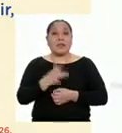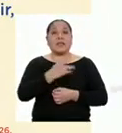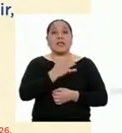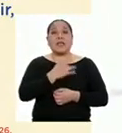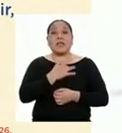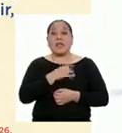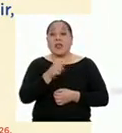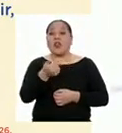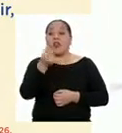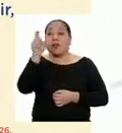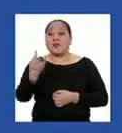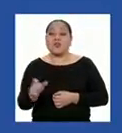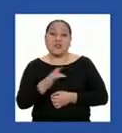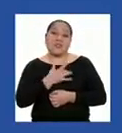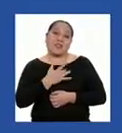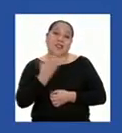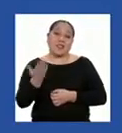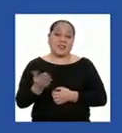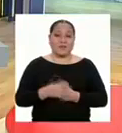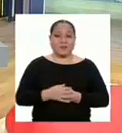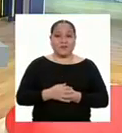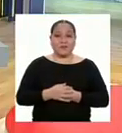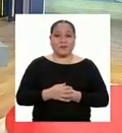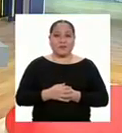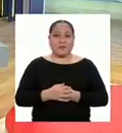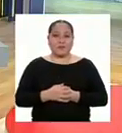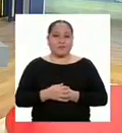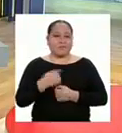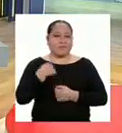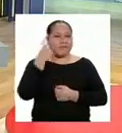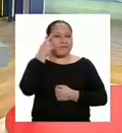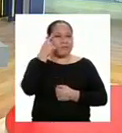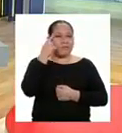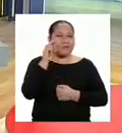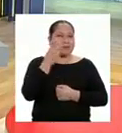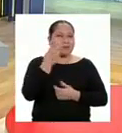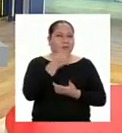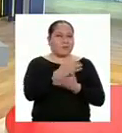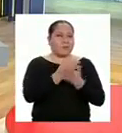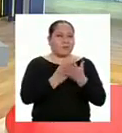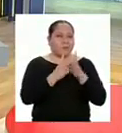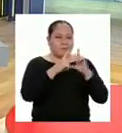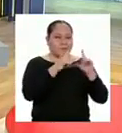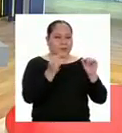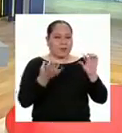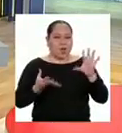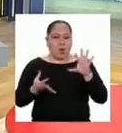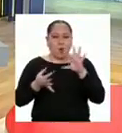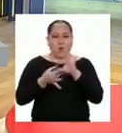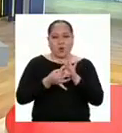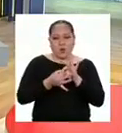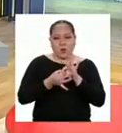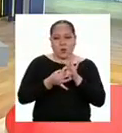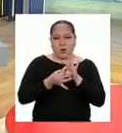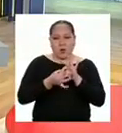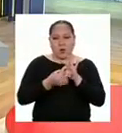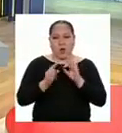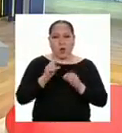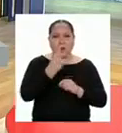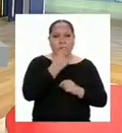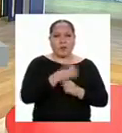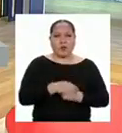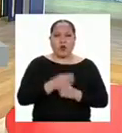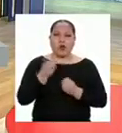sentir lo que el otro siente. Me parece que el segundo párrafo está muy ligado al primero, por cómo